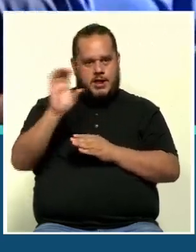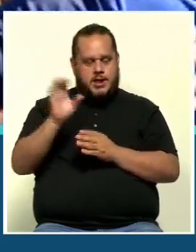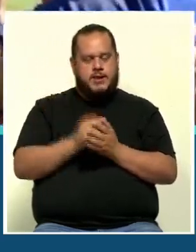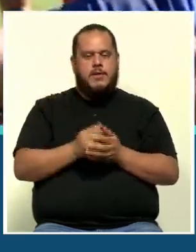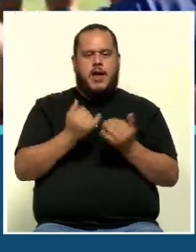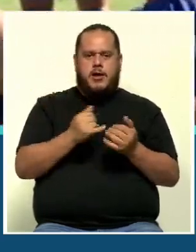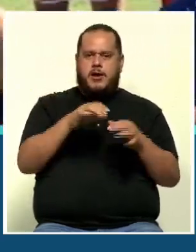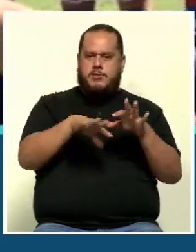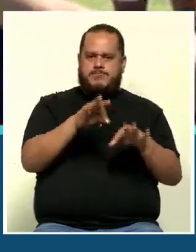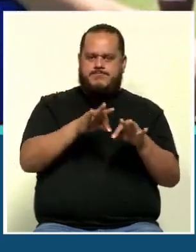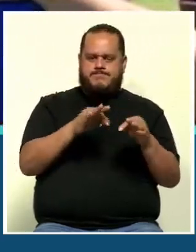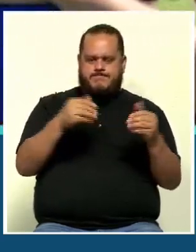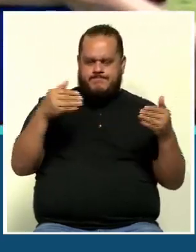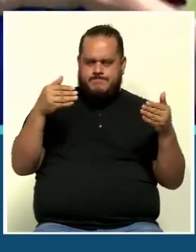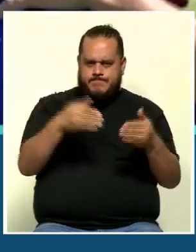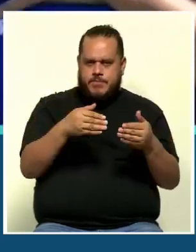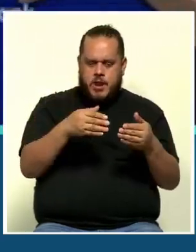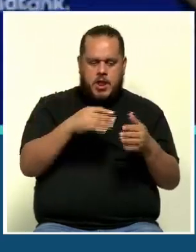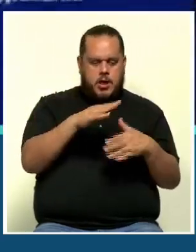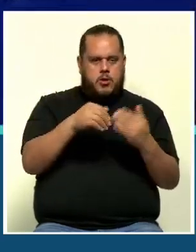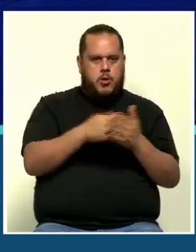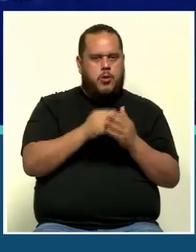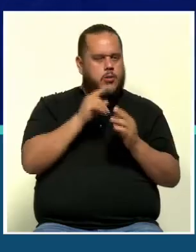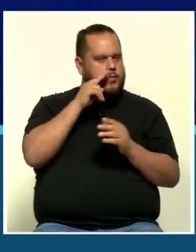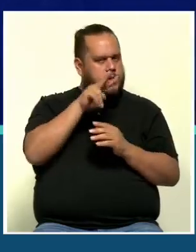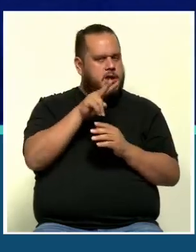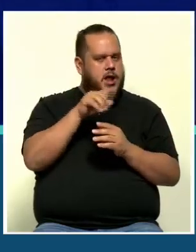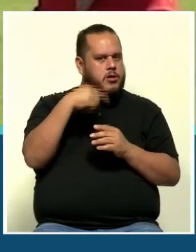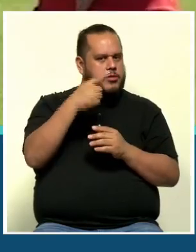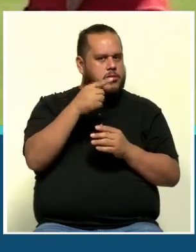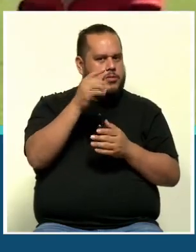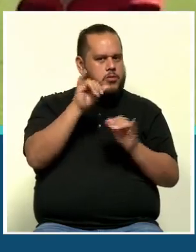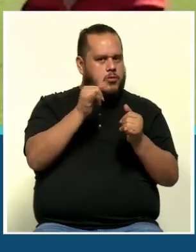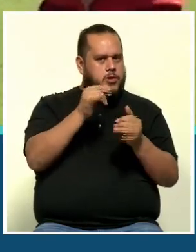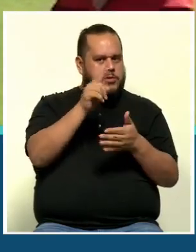selección se encuentra concentrada con miras a los próximos 3 juegos eliminatorios, mientras que su rival